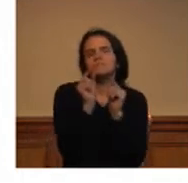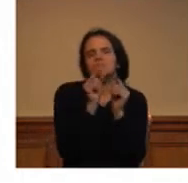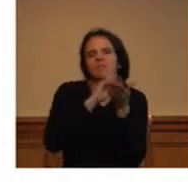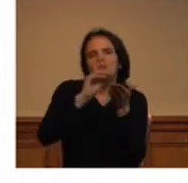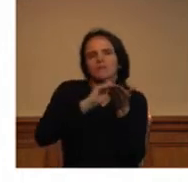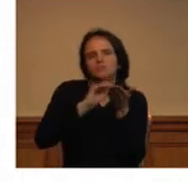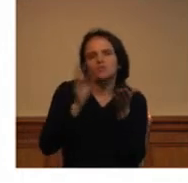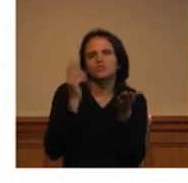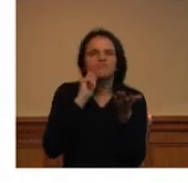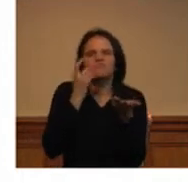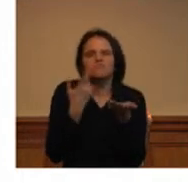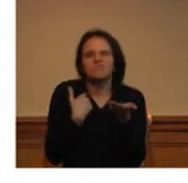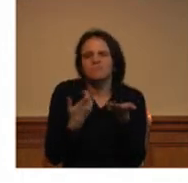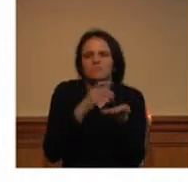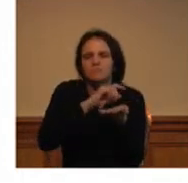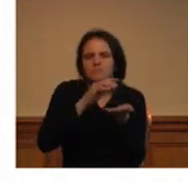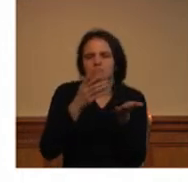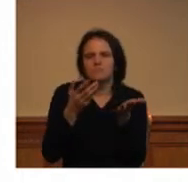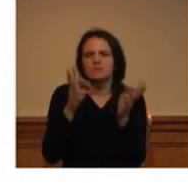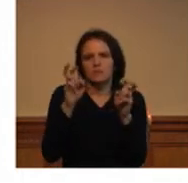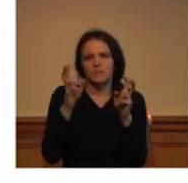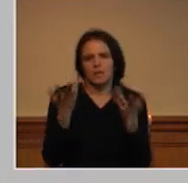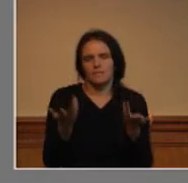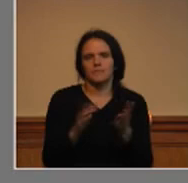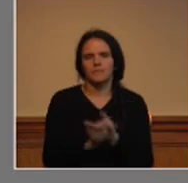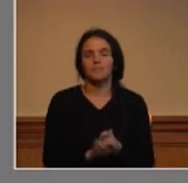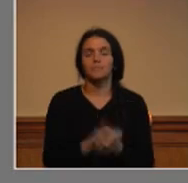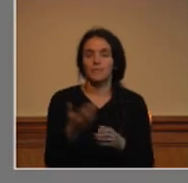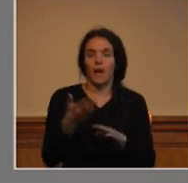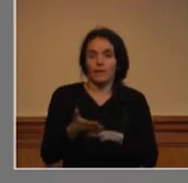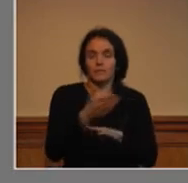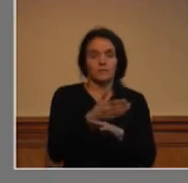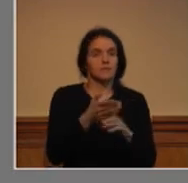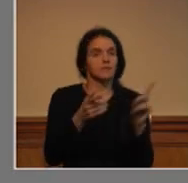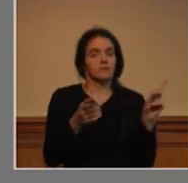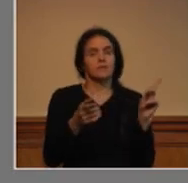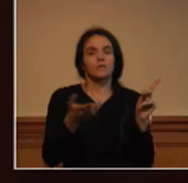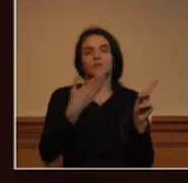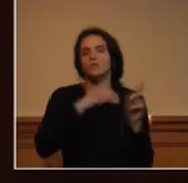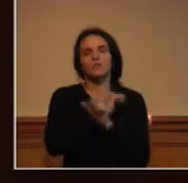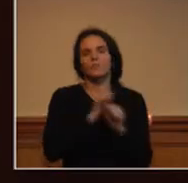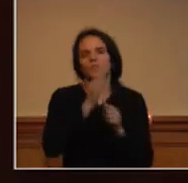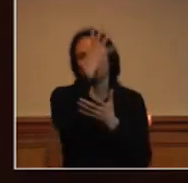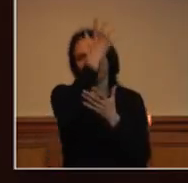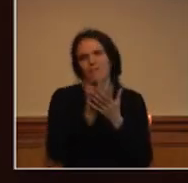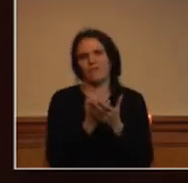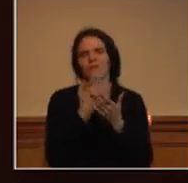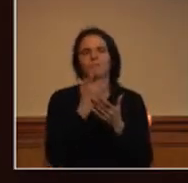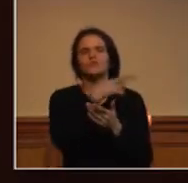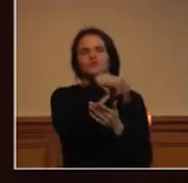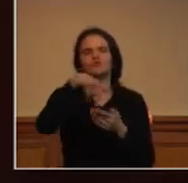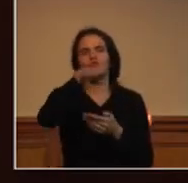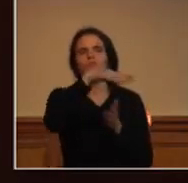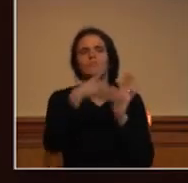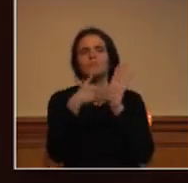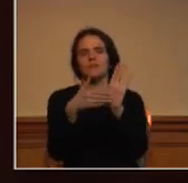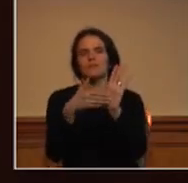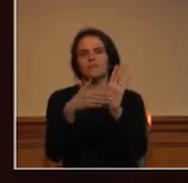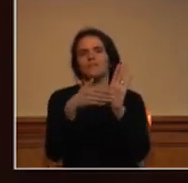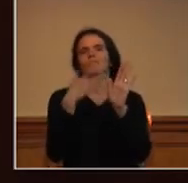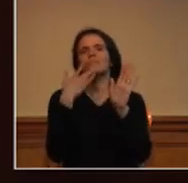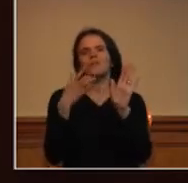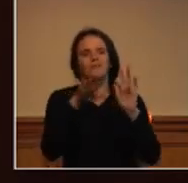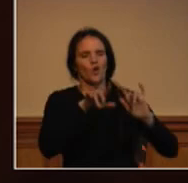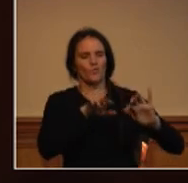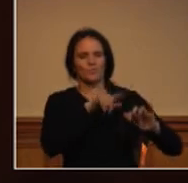el link del manual. Si retrocedemos, bueno, aquí no podemos hacer la descarga porque nosotros se la estamos presentando en computador, entonces